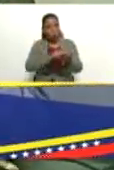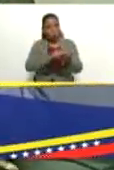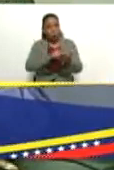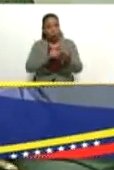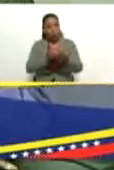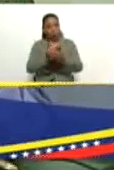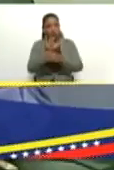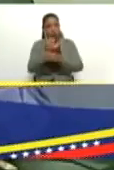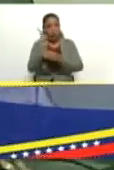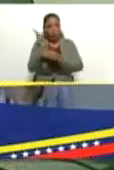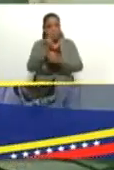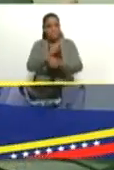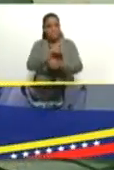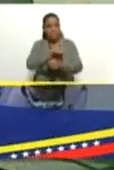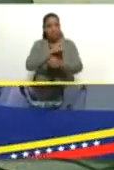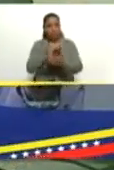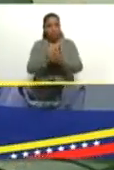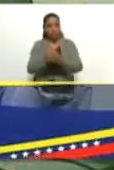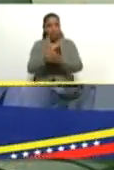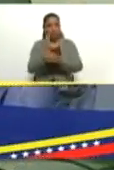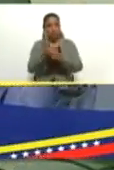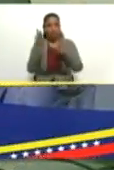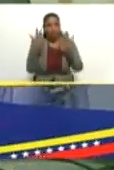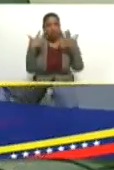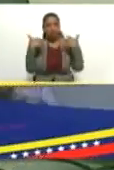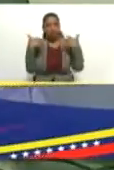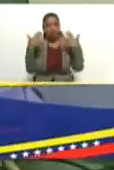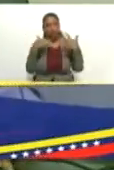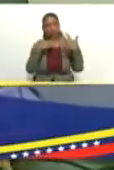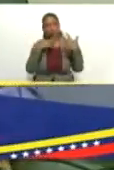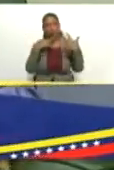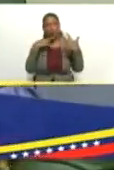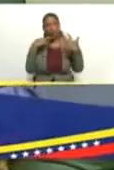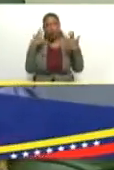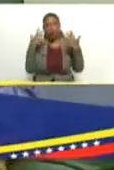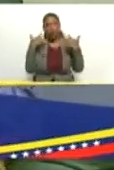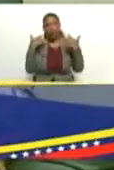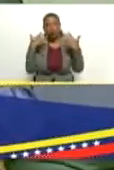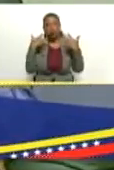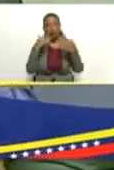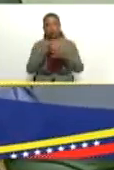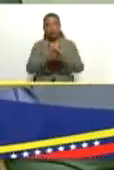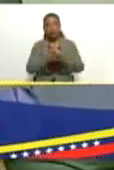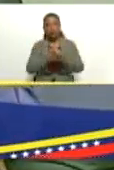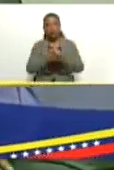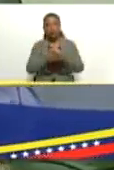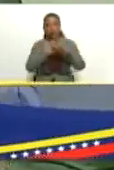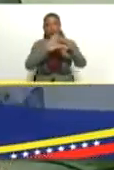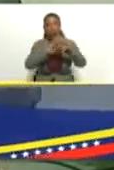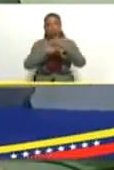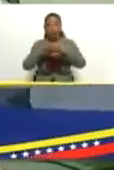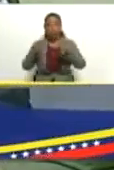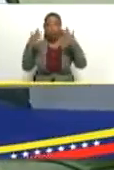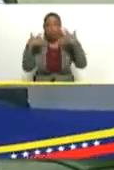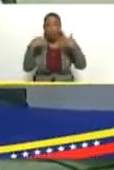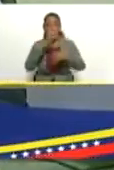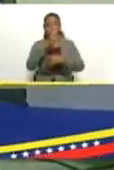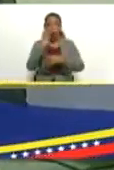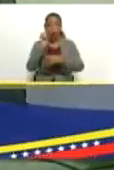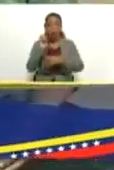España. Y la primavera es fresca, la primavera es sabrosita, ¿no? Y estaban anunciando calorones de 40